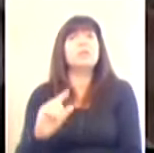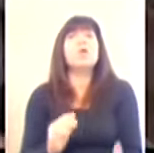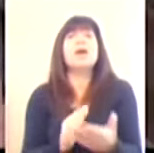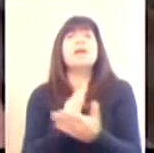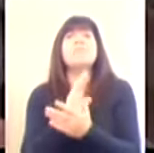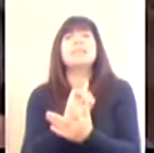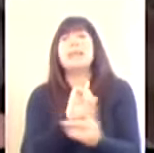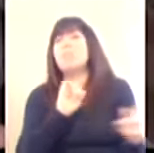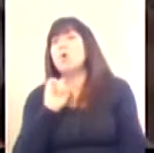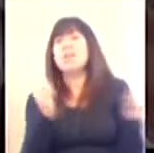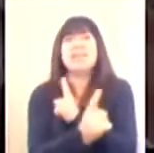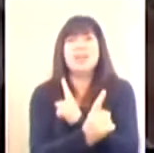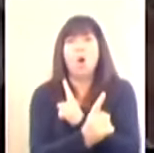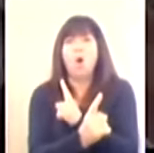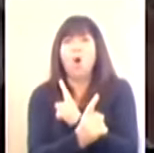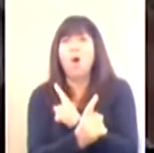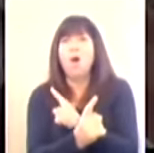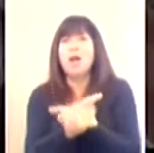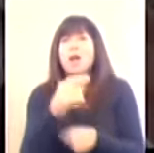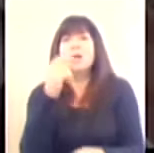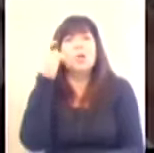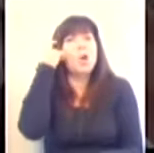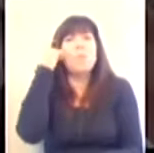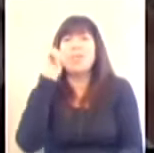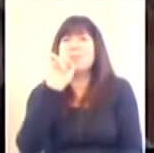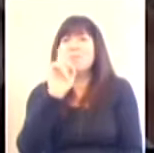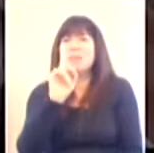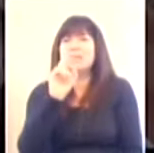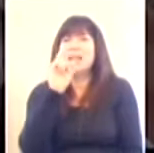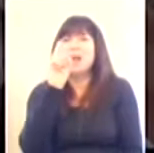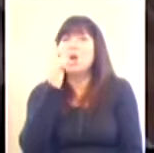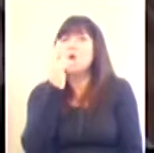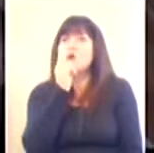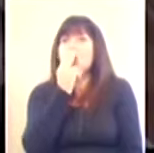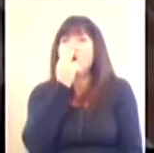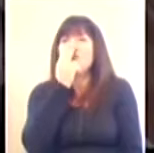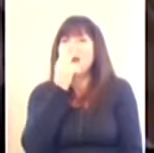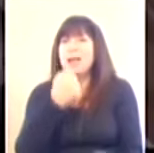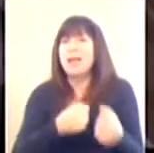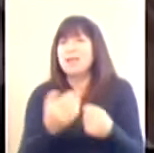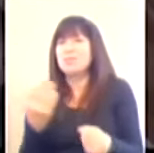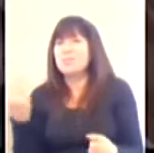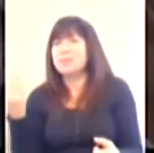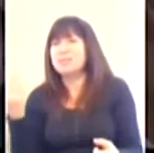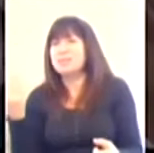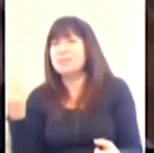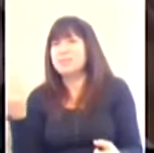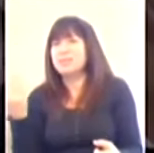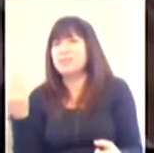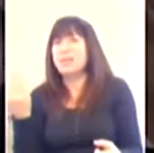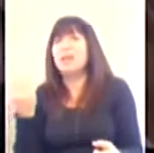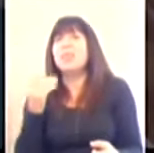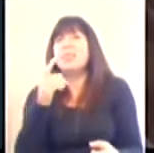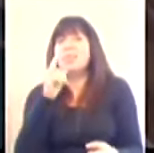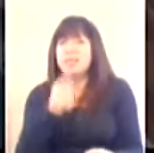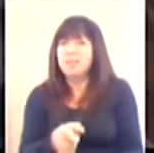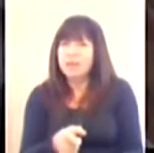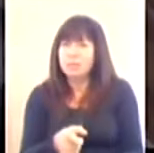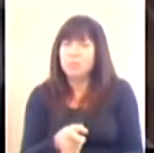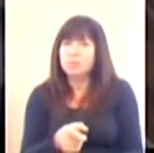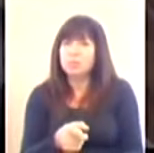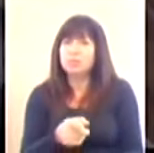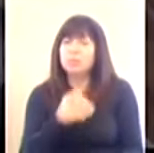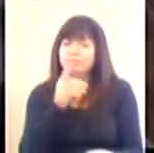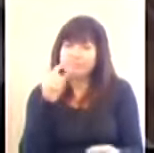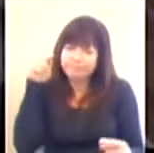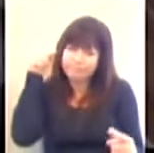era impensable tal vez hace, en noviembre. Entonces, yo creo que vamos a tenemos que incidir en esos